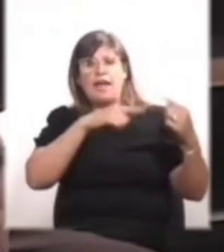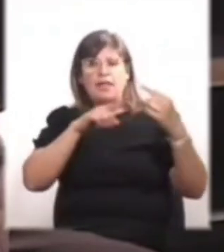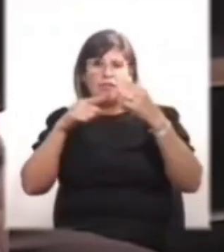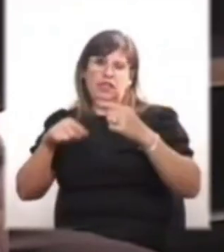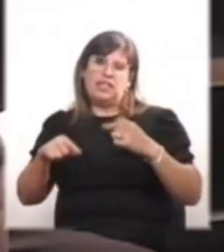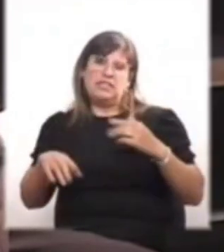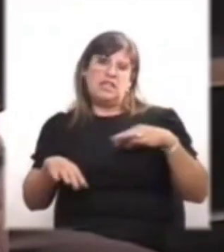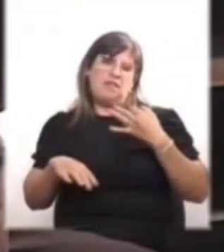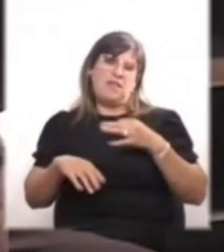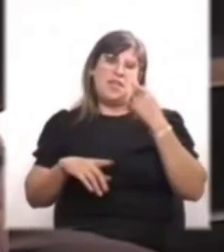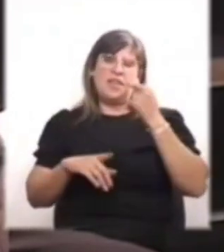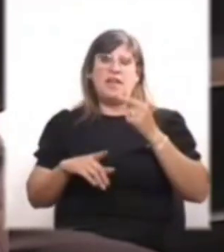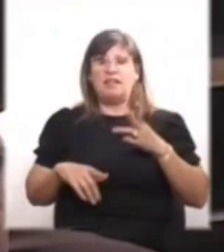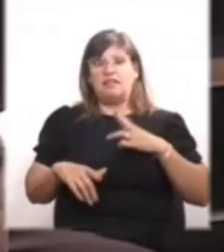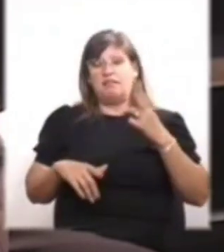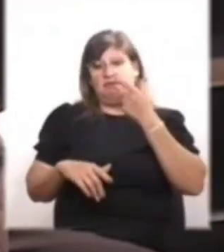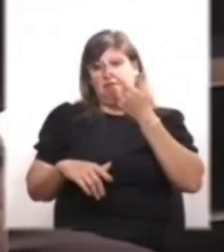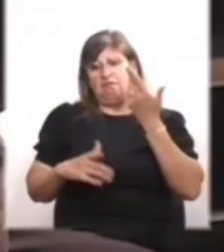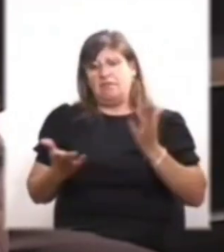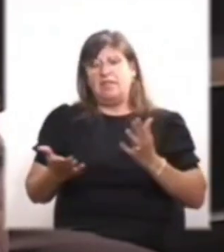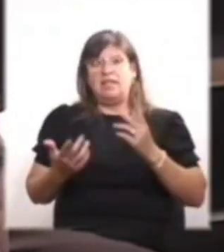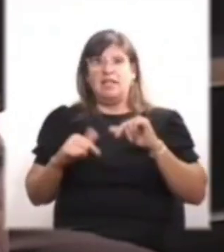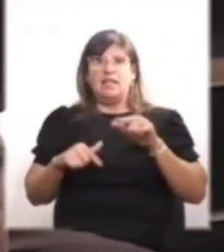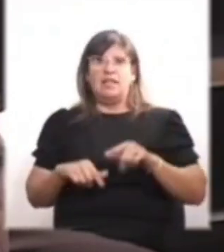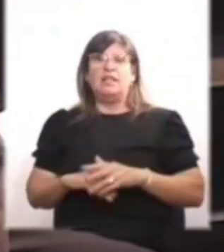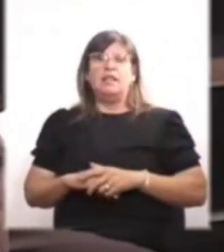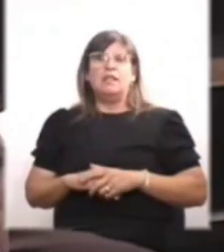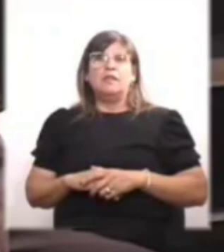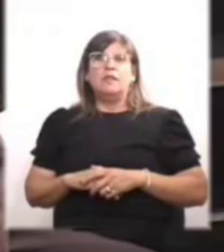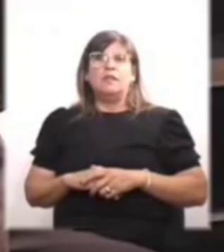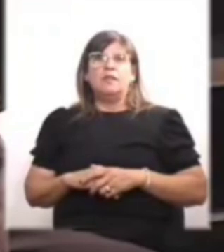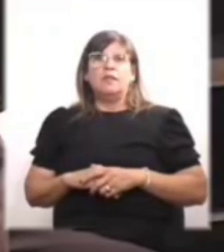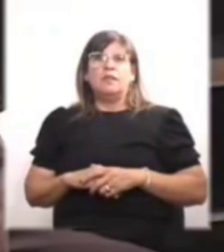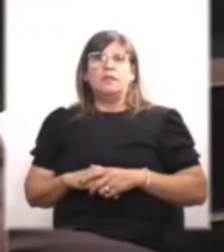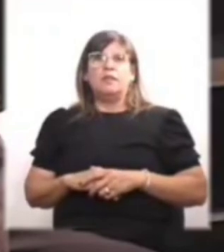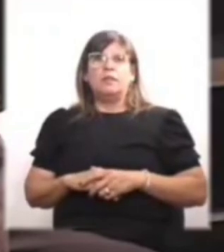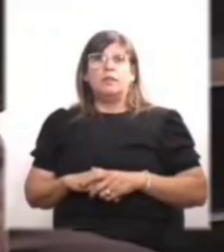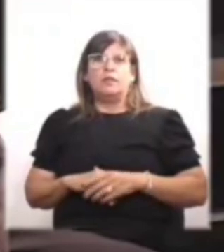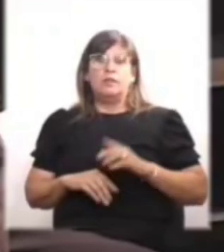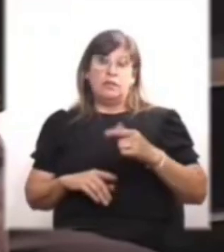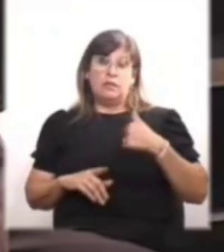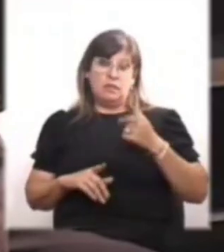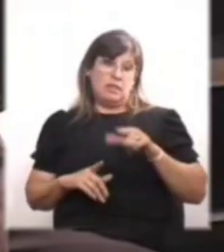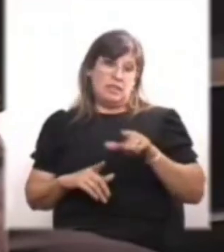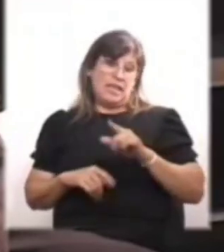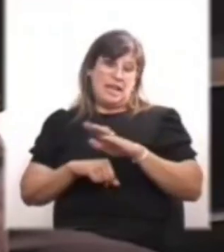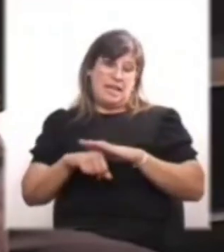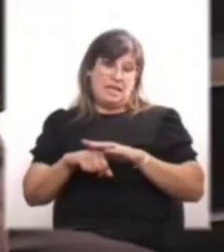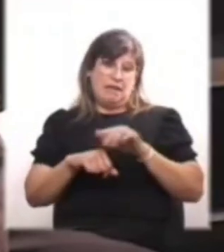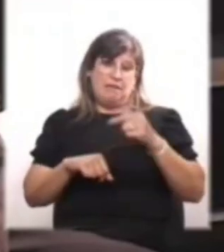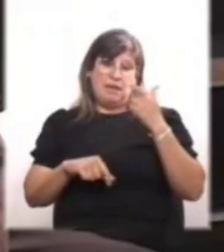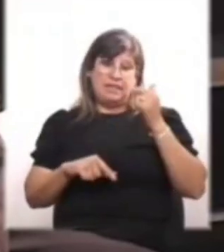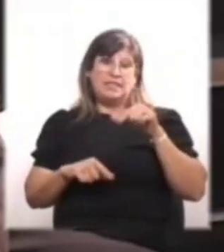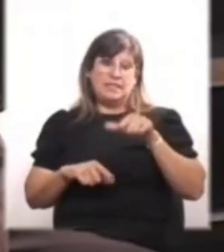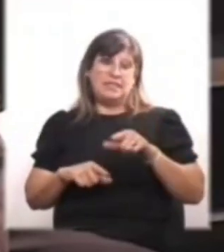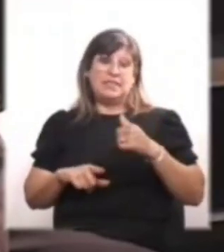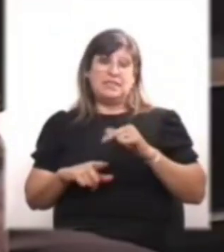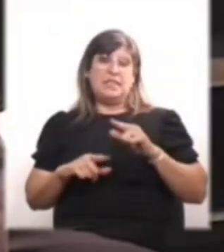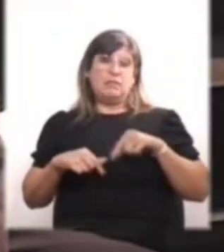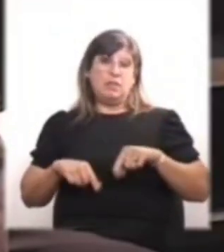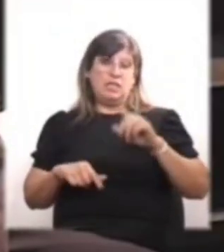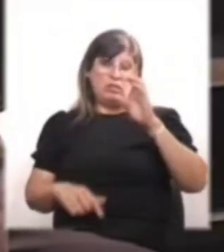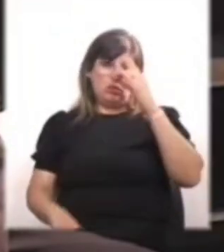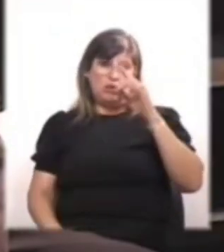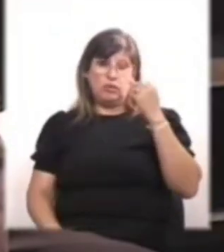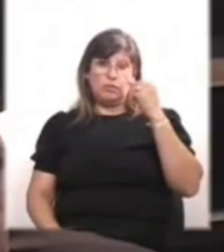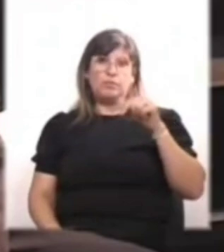que de pronto uno no lo conoce tan al detalle, si algo conoce. La esencia, dijo Gudinas, del ministro de Ganadería,